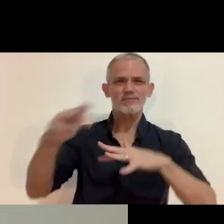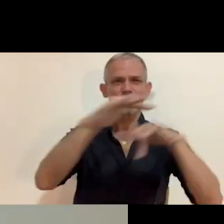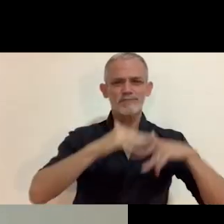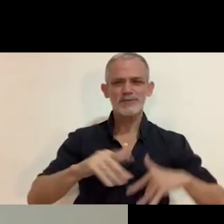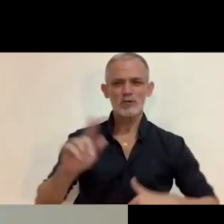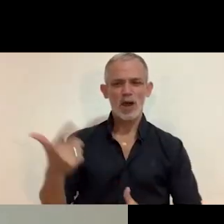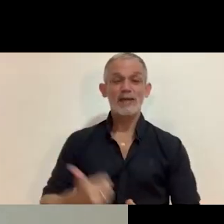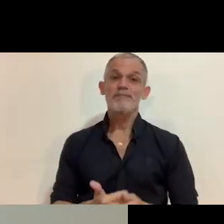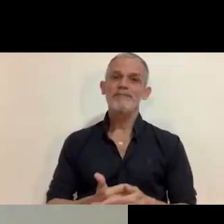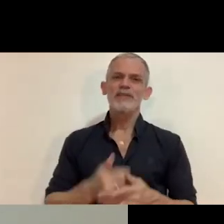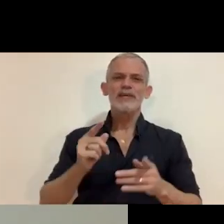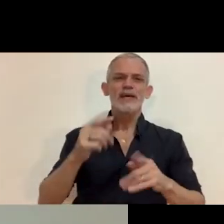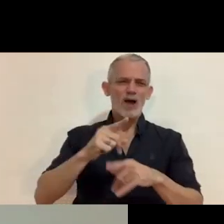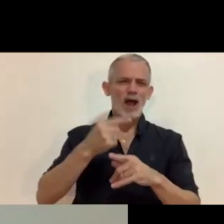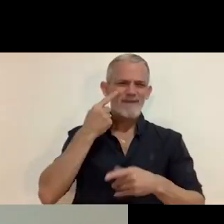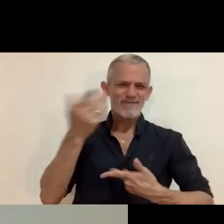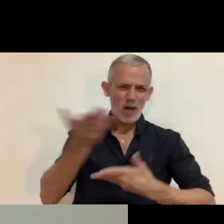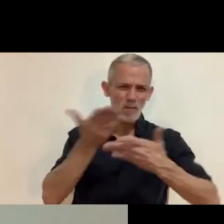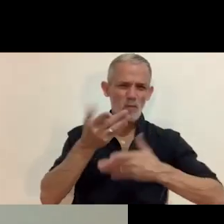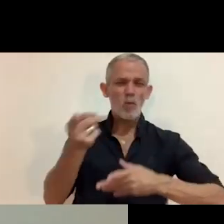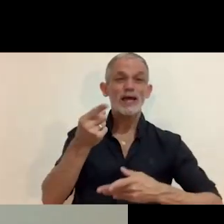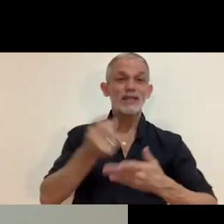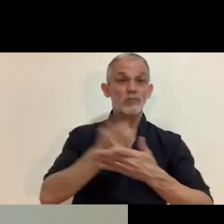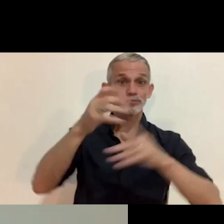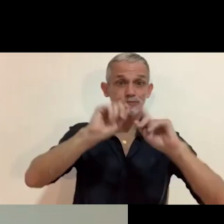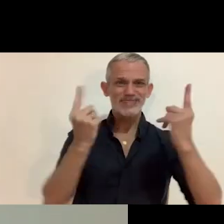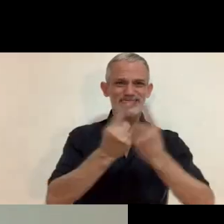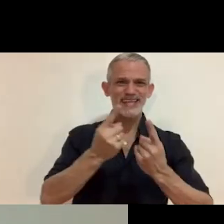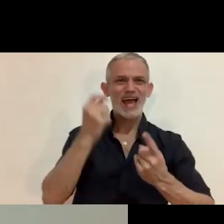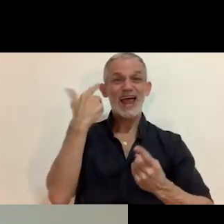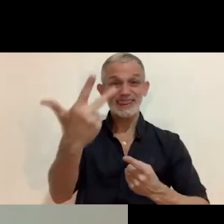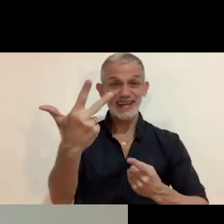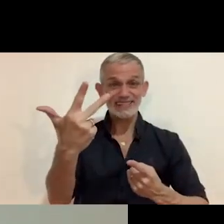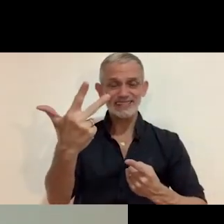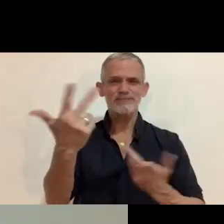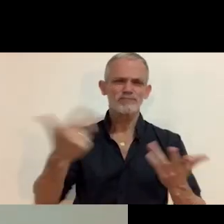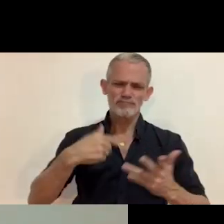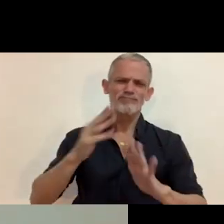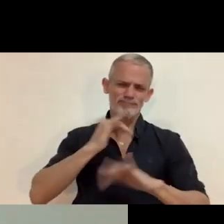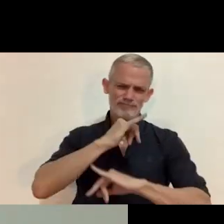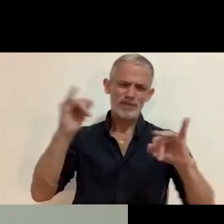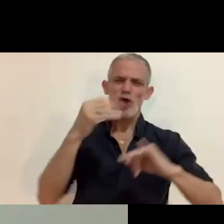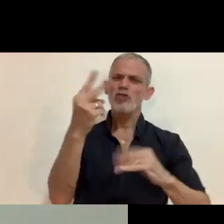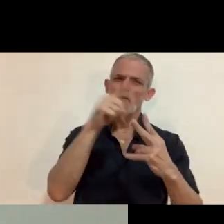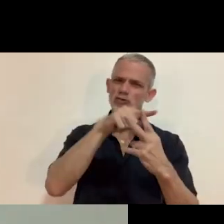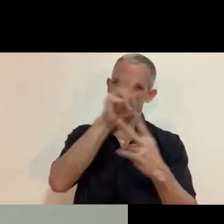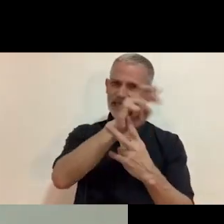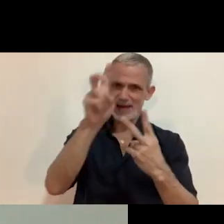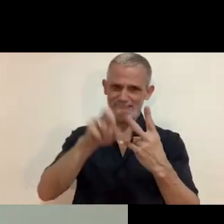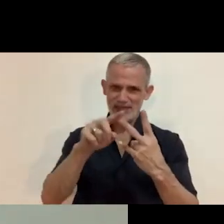Antes de compartirles el fallo de la sala 3, recordemos que dos cuestiones más que les quiero